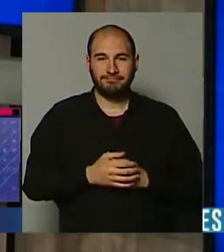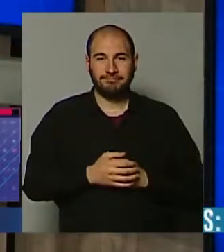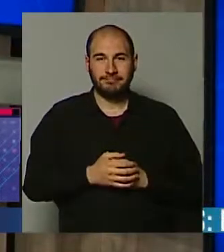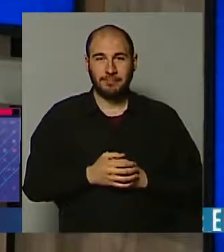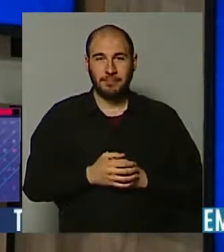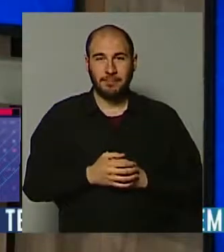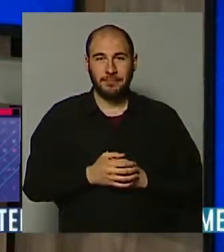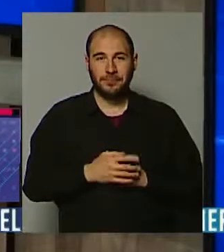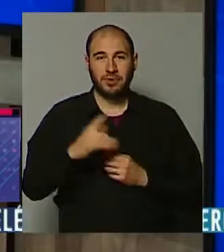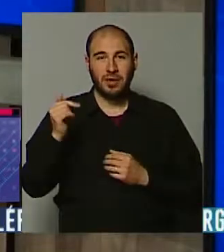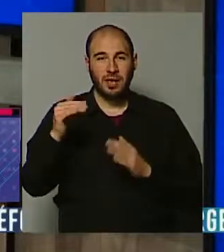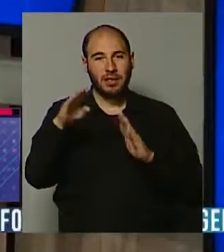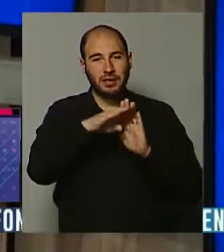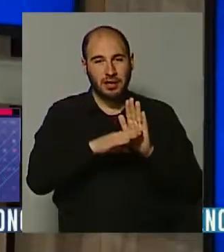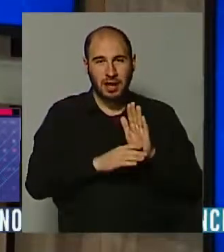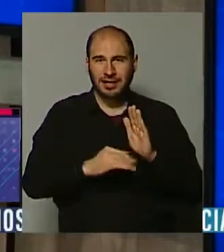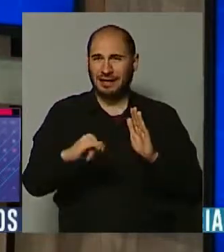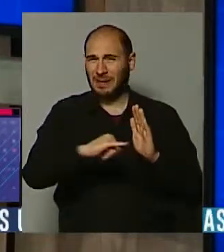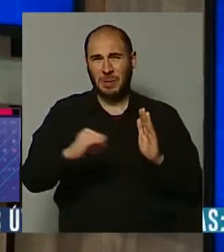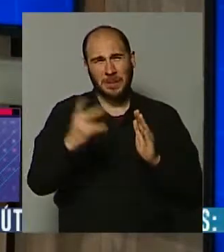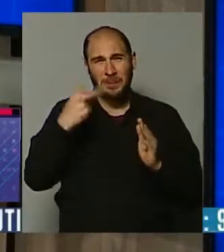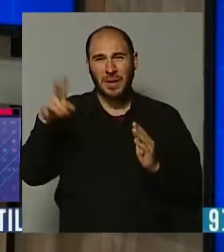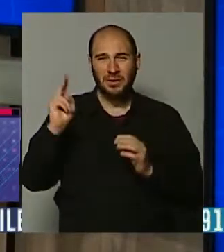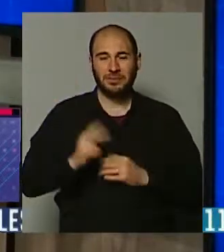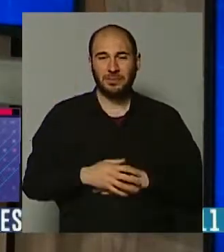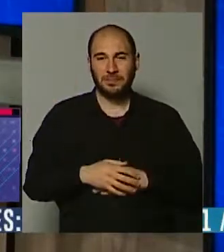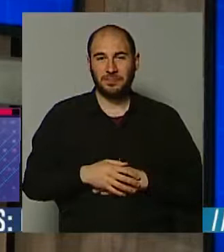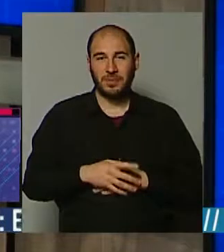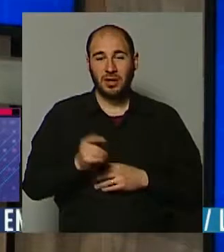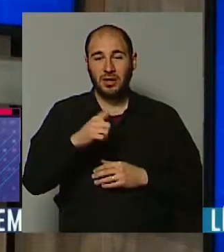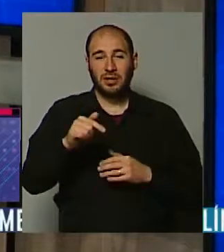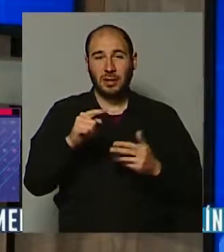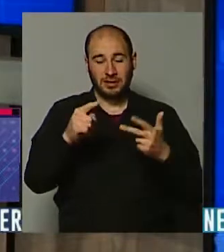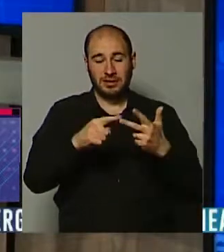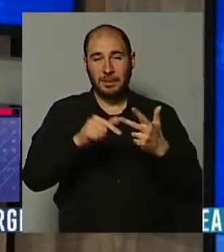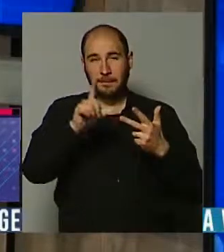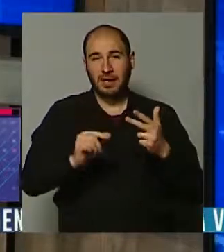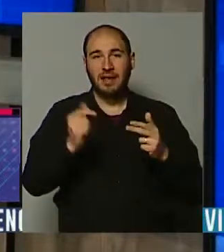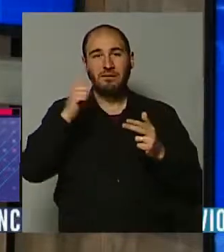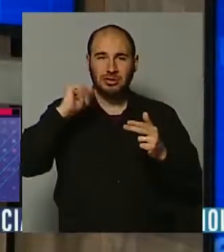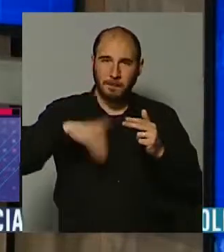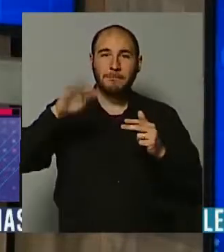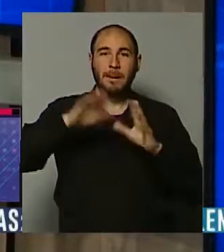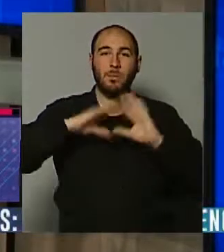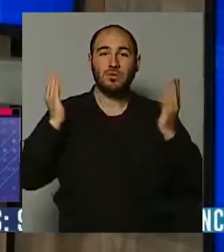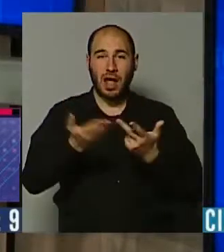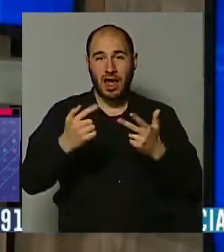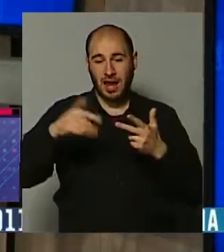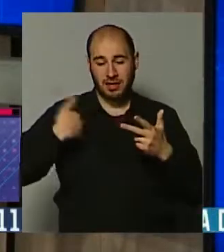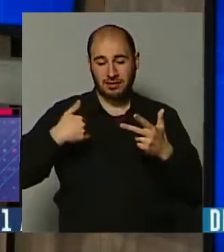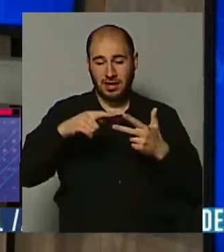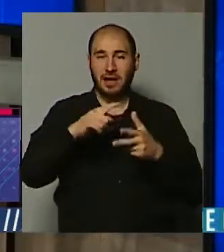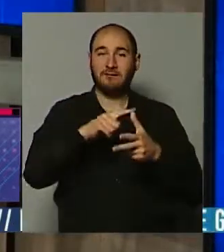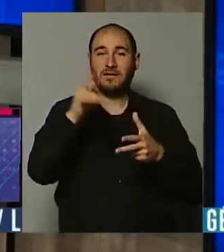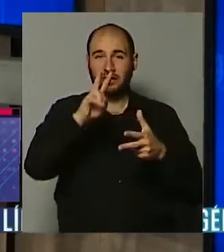sí hay un ranking mucho más negativo todavía es que pasamos a ser el tercer país con mayor inflación en el mundo, después